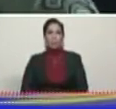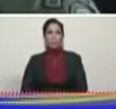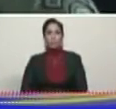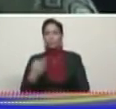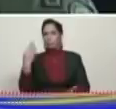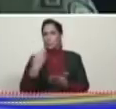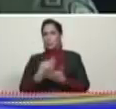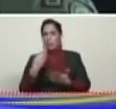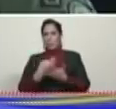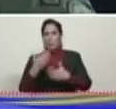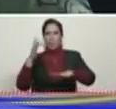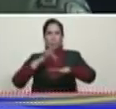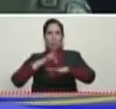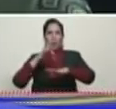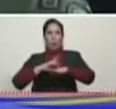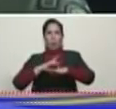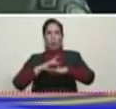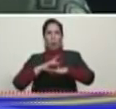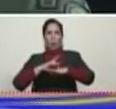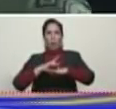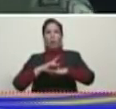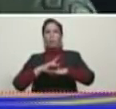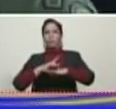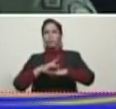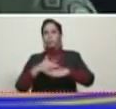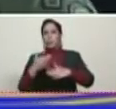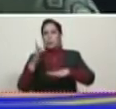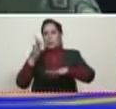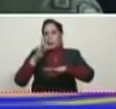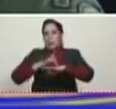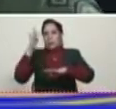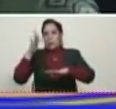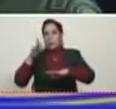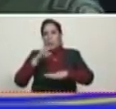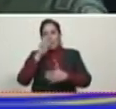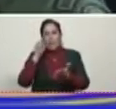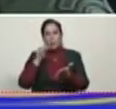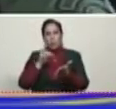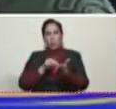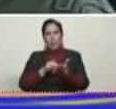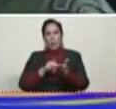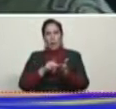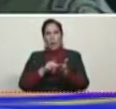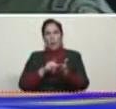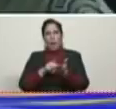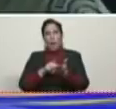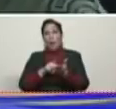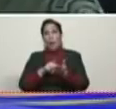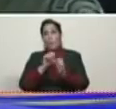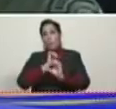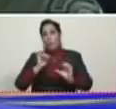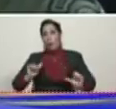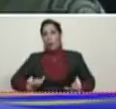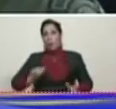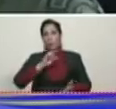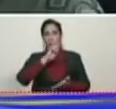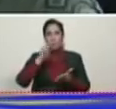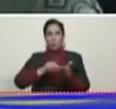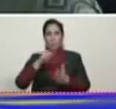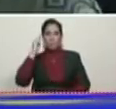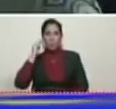siempre se toca a la fibra nacional, y en esa fibra nacional muy particularmente a la Fuerza Armada Nacional